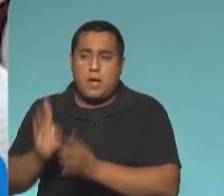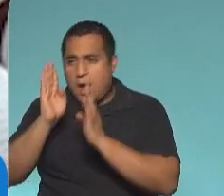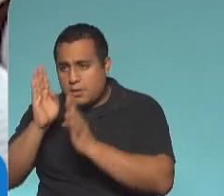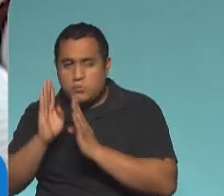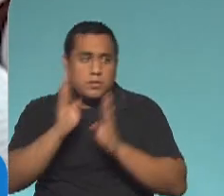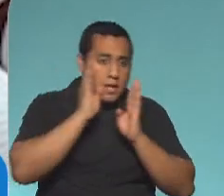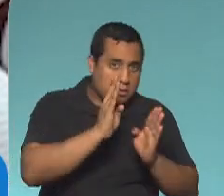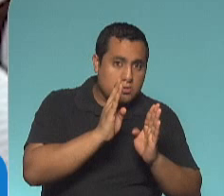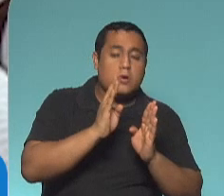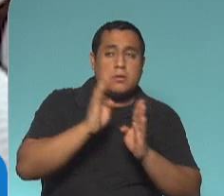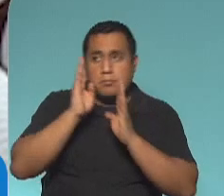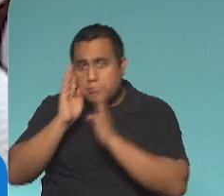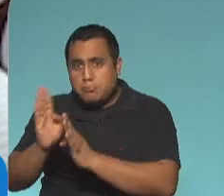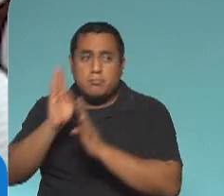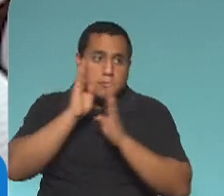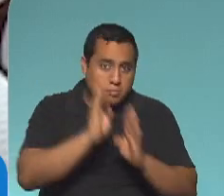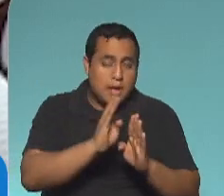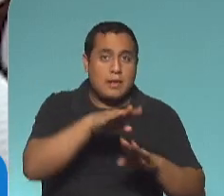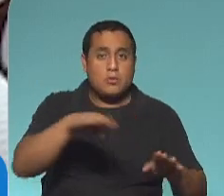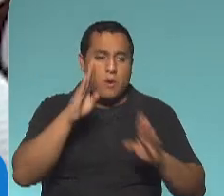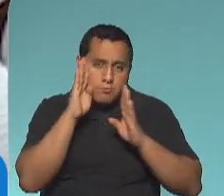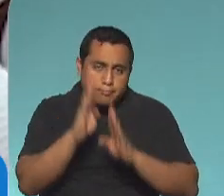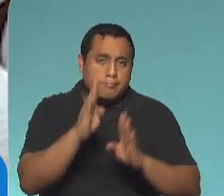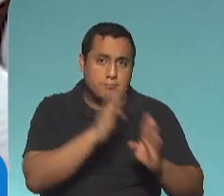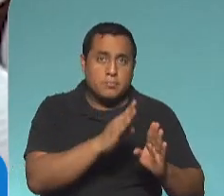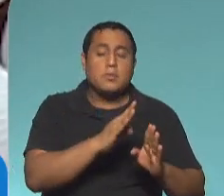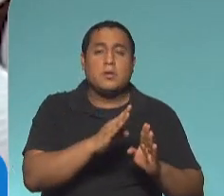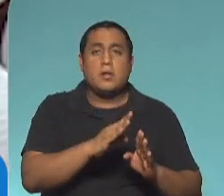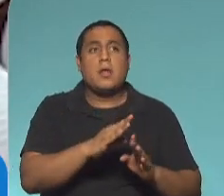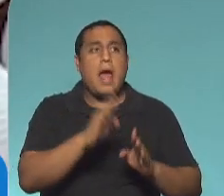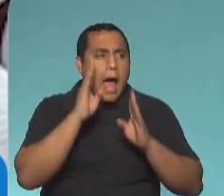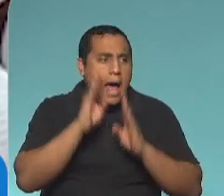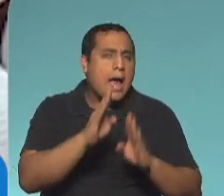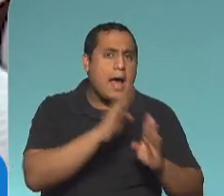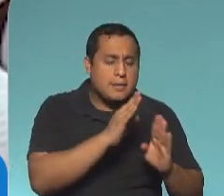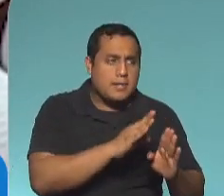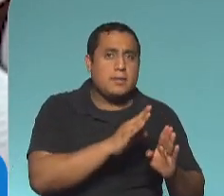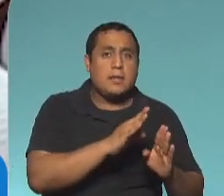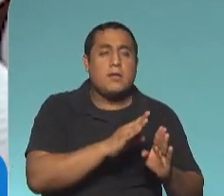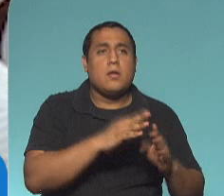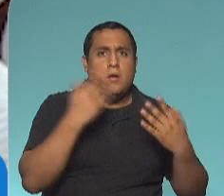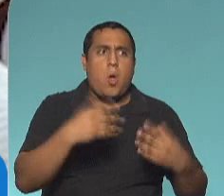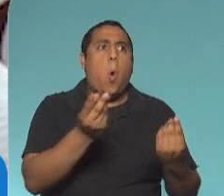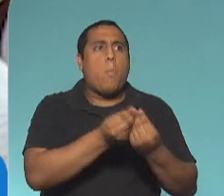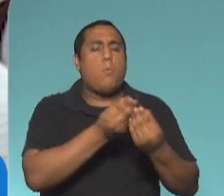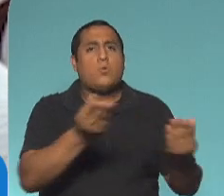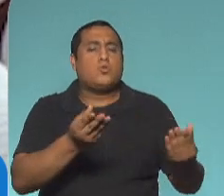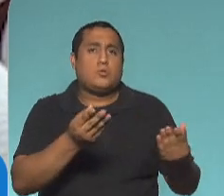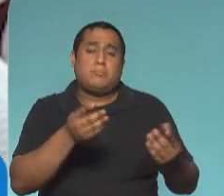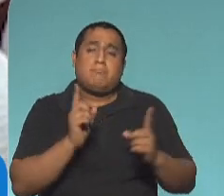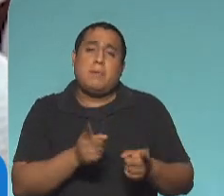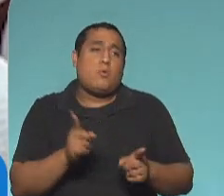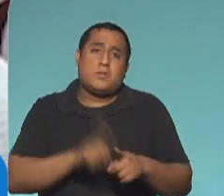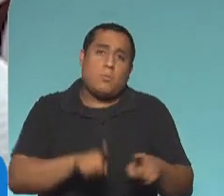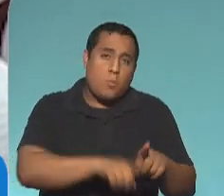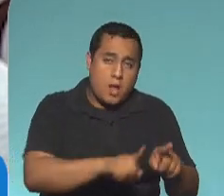especialmente en el área de neonatología, donde mantuvo la misma cantidad de pacientes atendidos que históricamente lo ha hecho, y también de pacientes